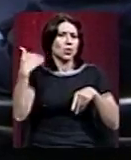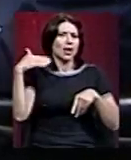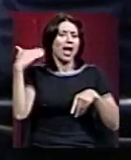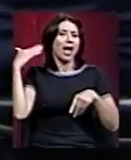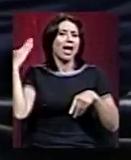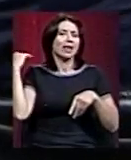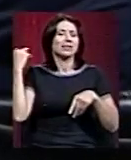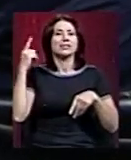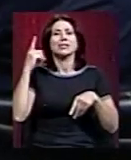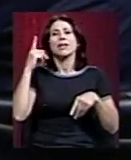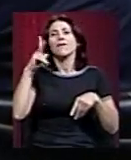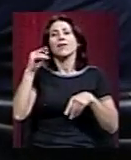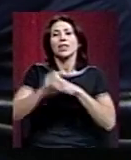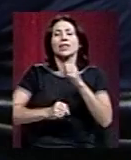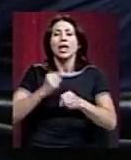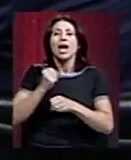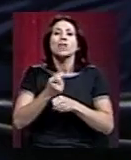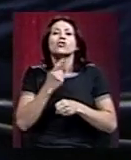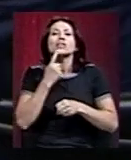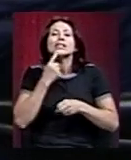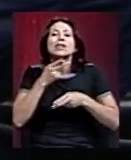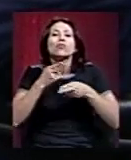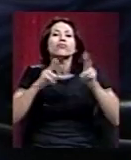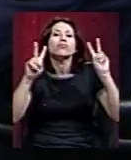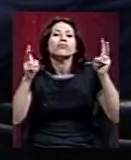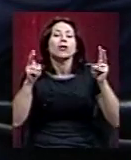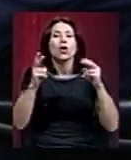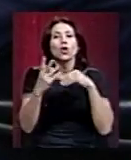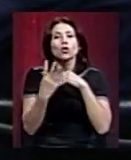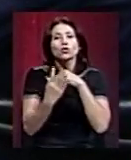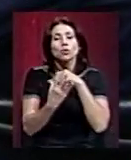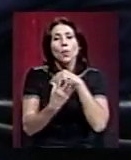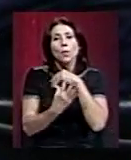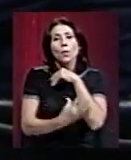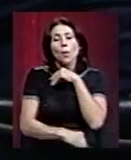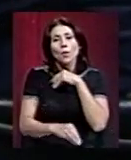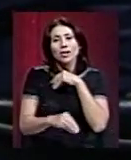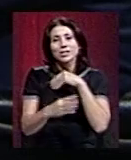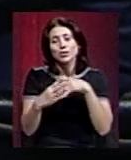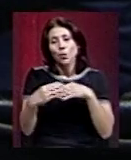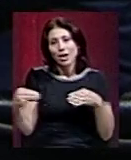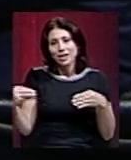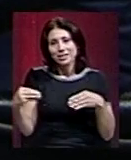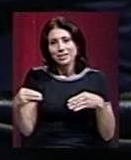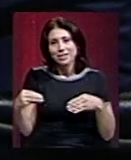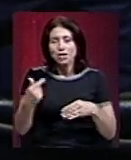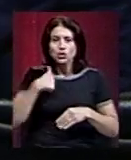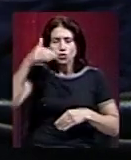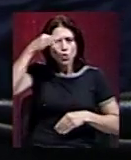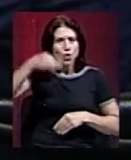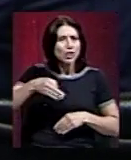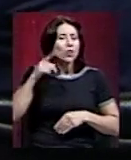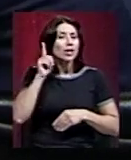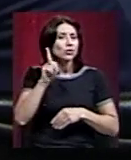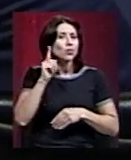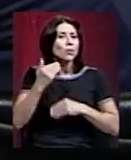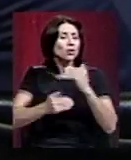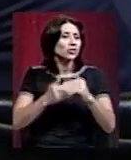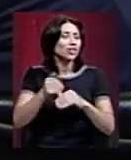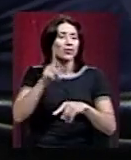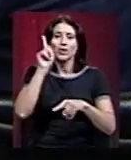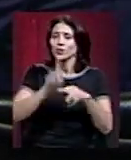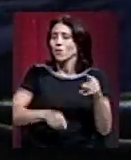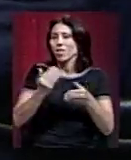los pobredólares. Yo creo que hay procesos irreversibles, ¿no? que tiene que ver incluso con